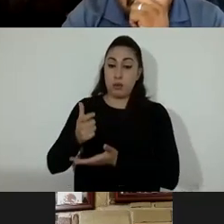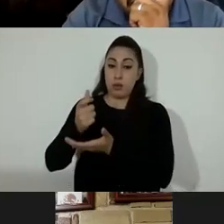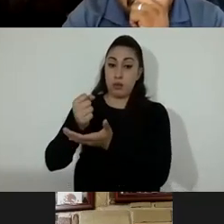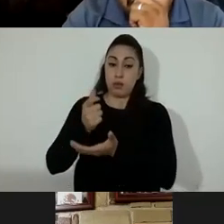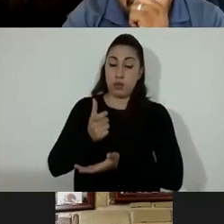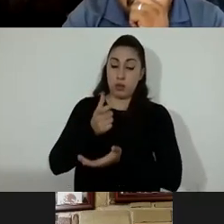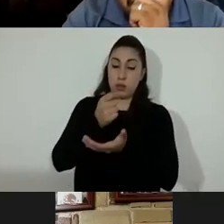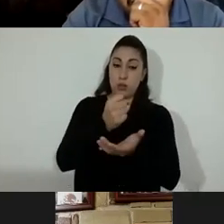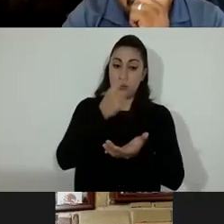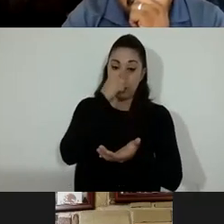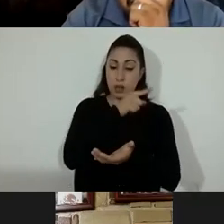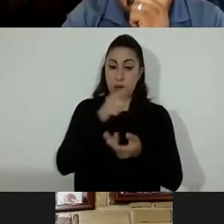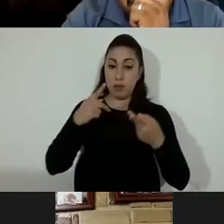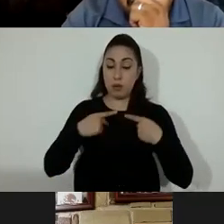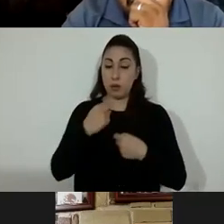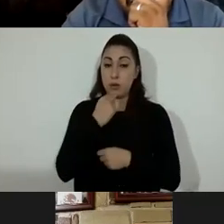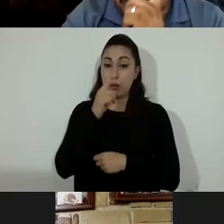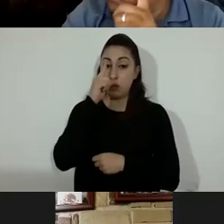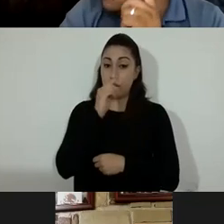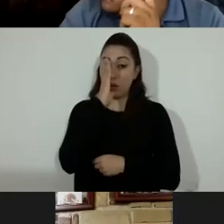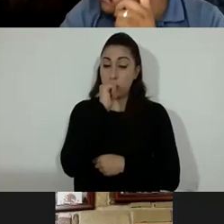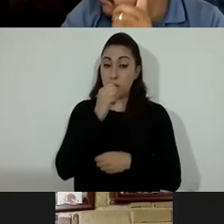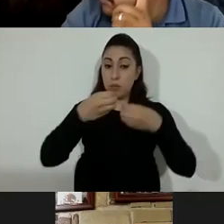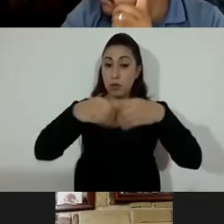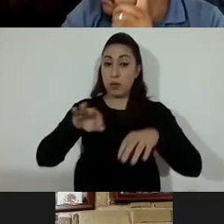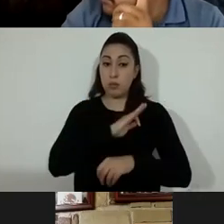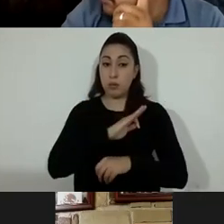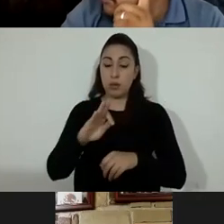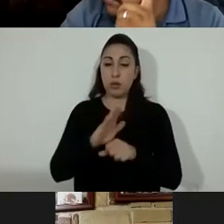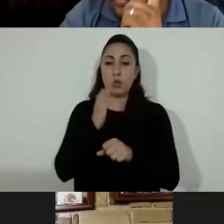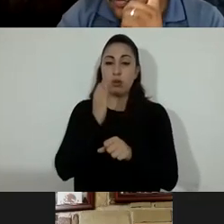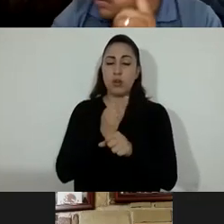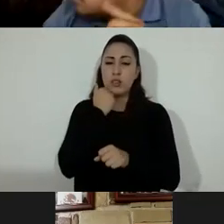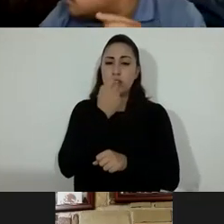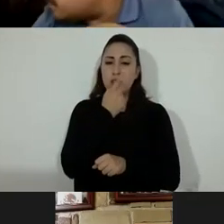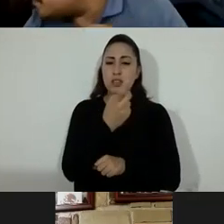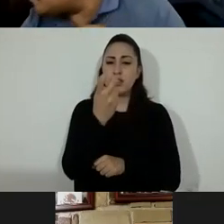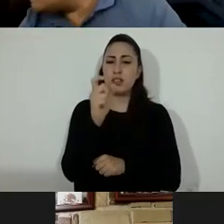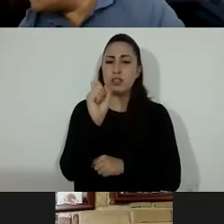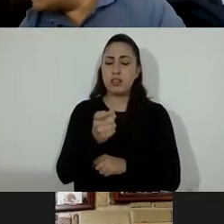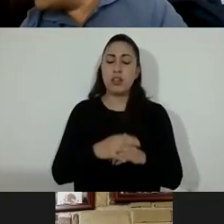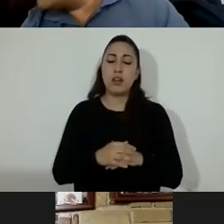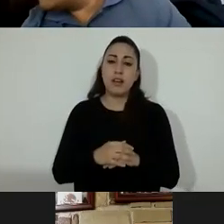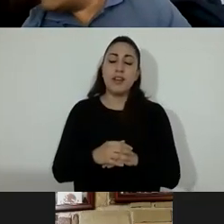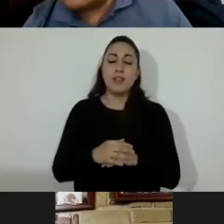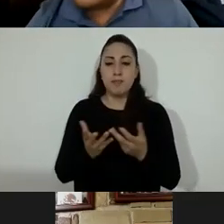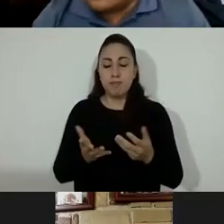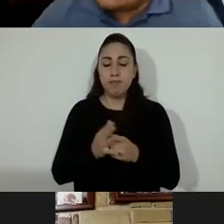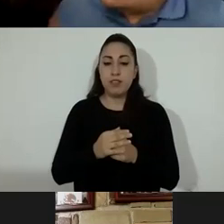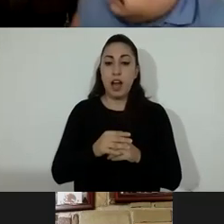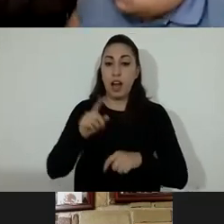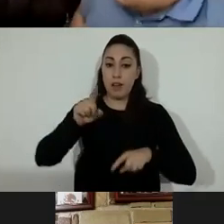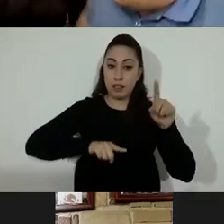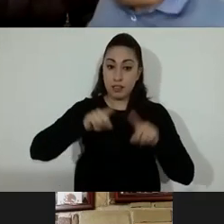no se puedan utilizar y se pierdan. Aquí, ¿qué quiere decir esto? Que en algunas ocasiones las alcaldías